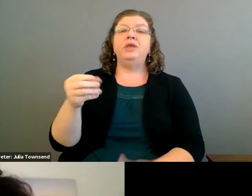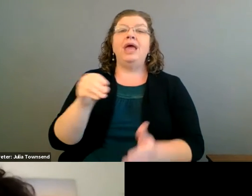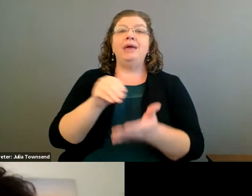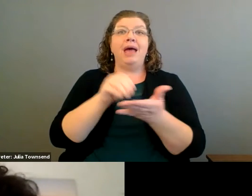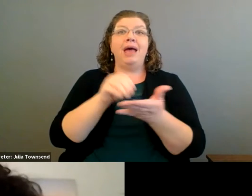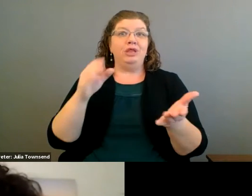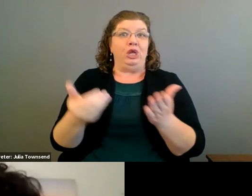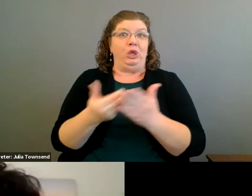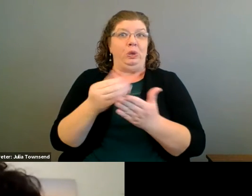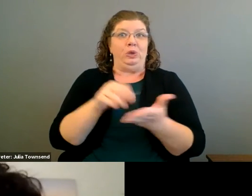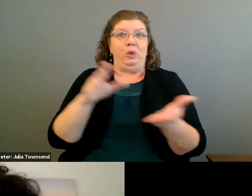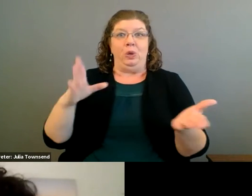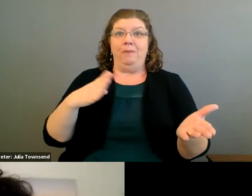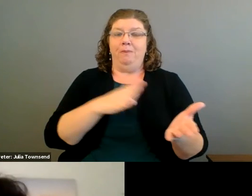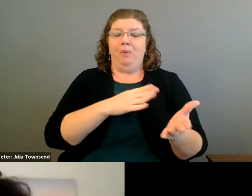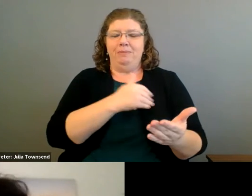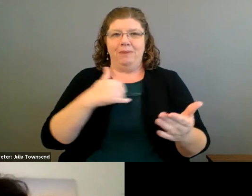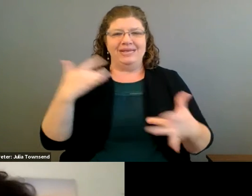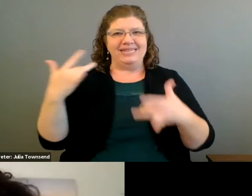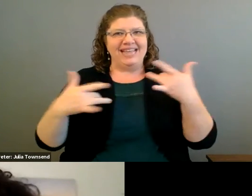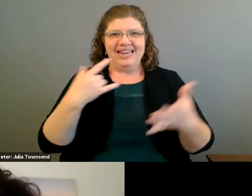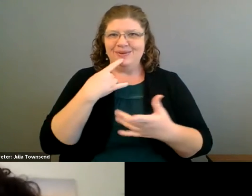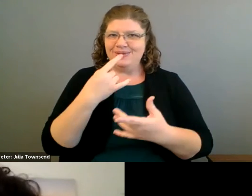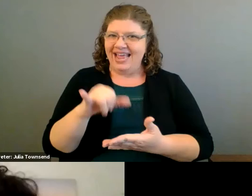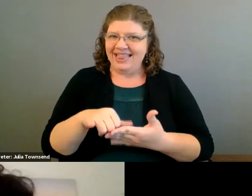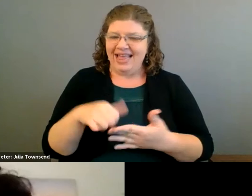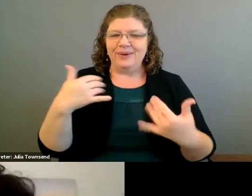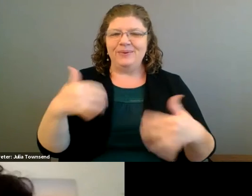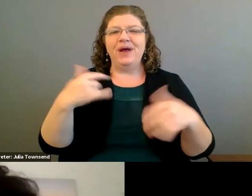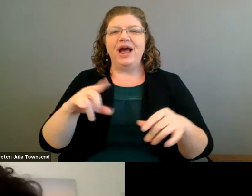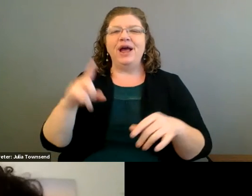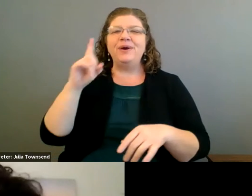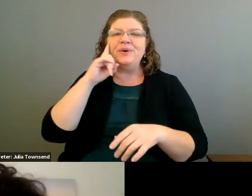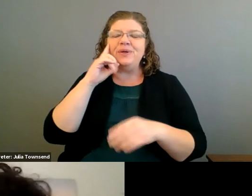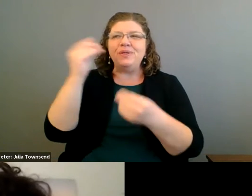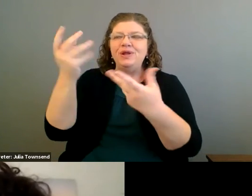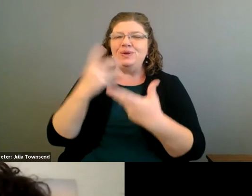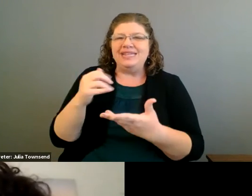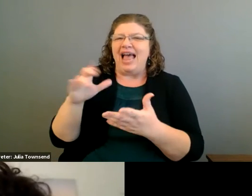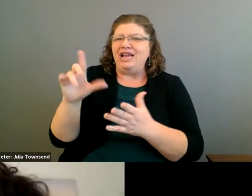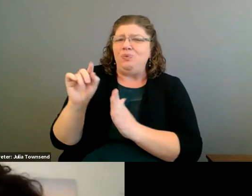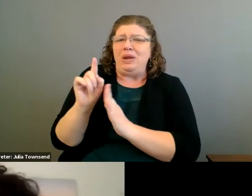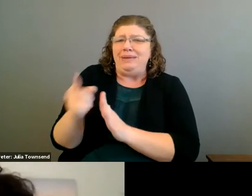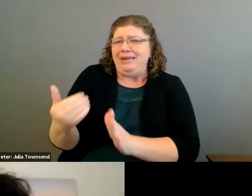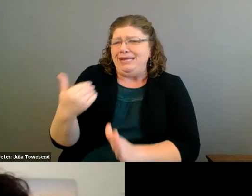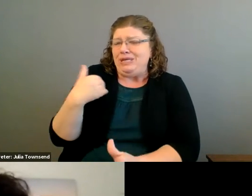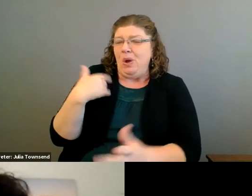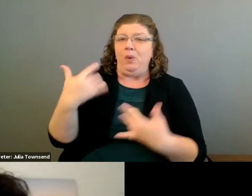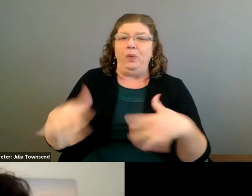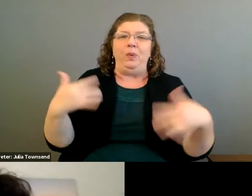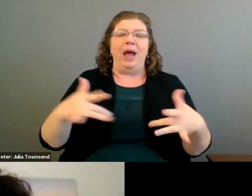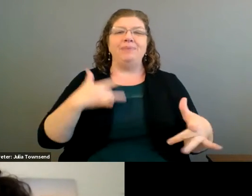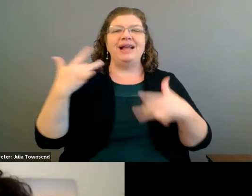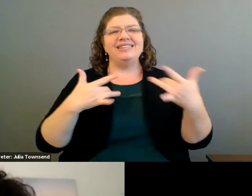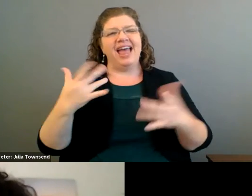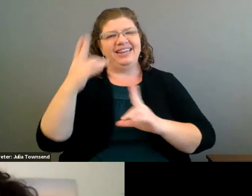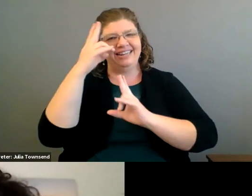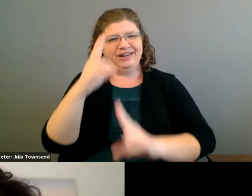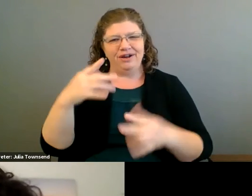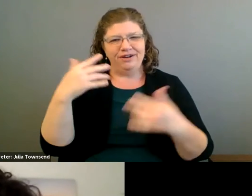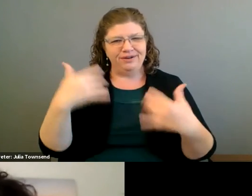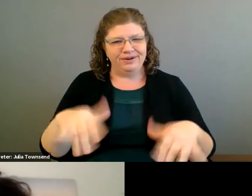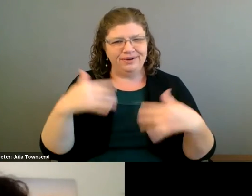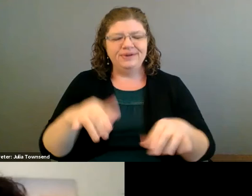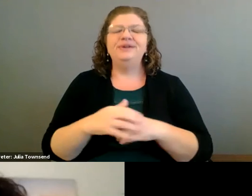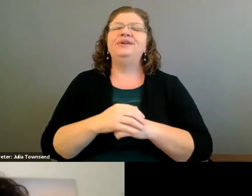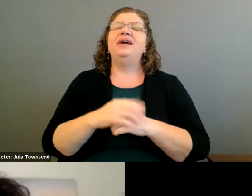soy miembro del Consejo Estudiantil. Estoy muy entusiasmado de decir que escuché las noticias hace 20 minutos, así que sigo muy emocionado y muy